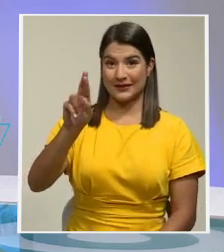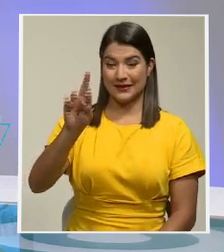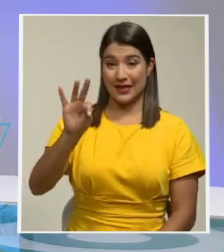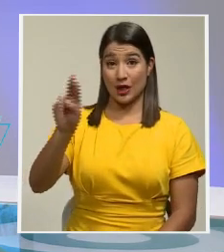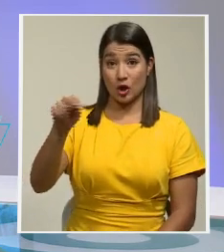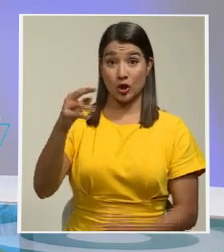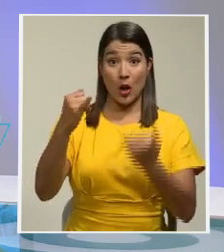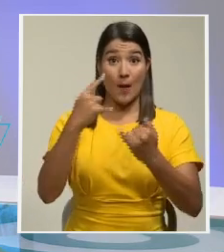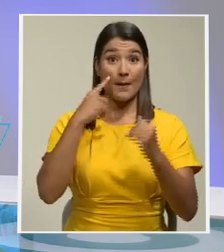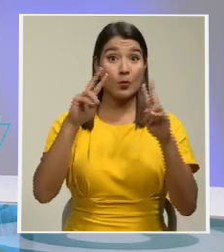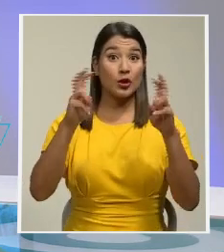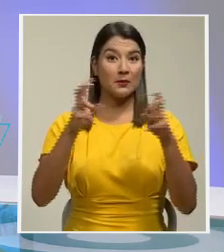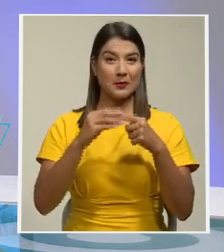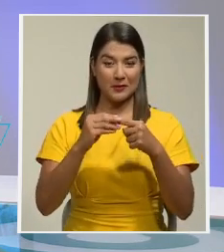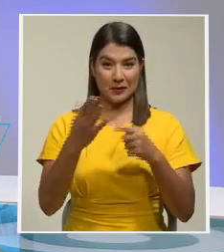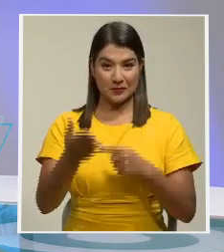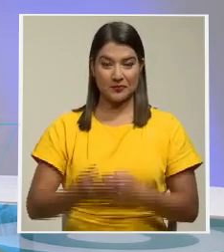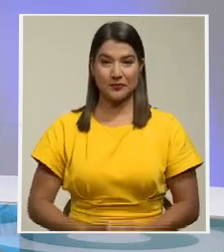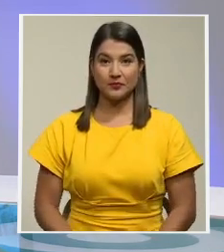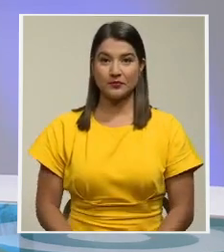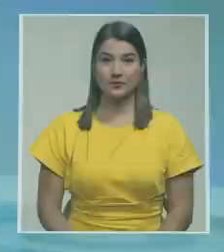por nuestros titulares.